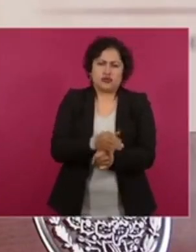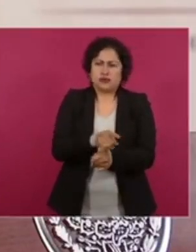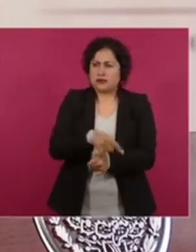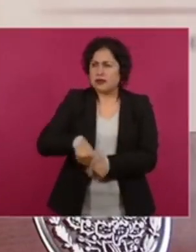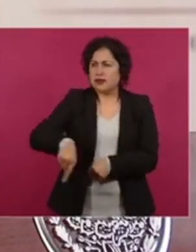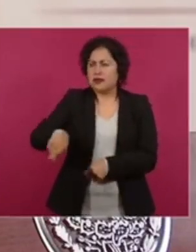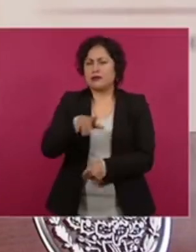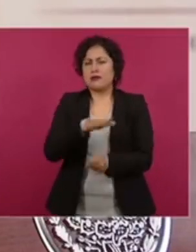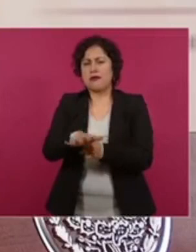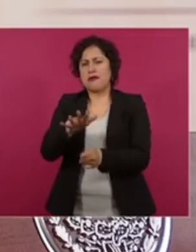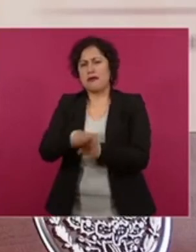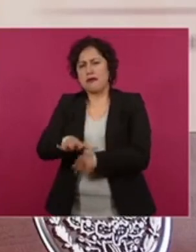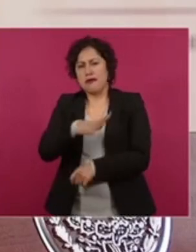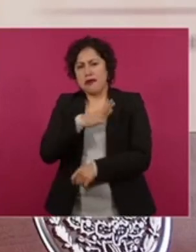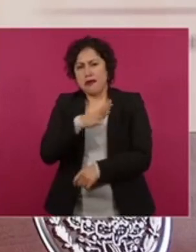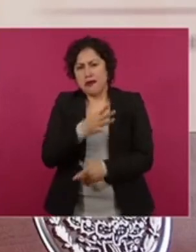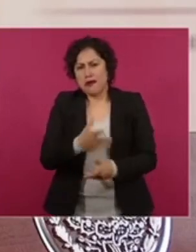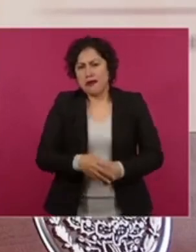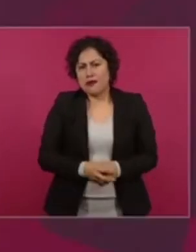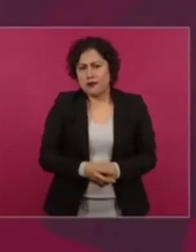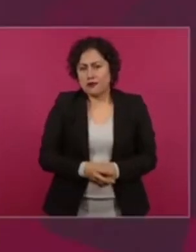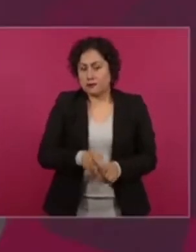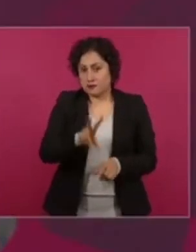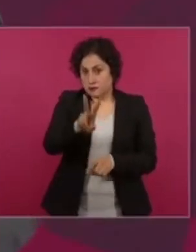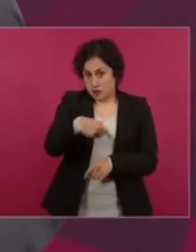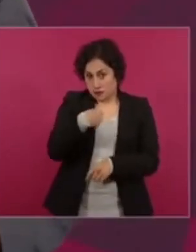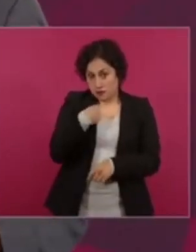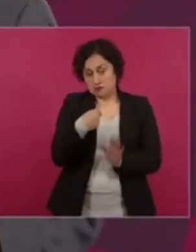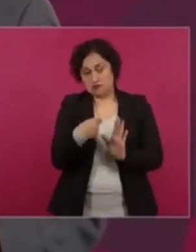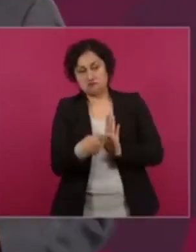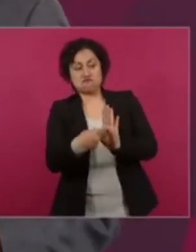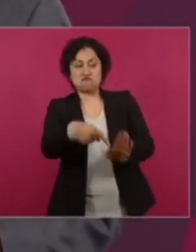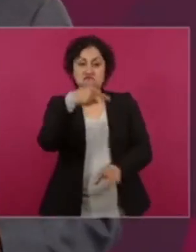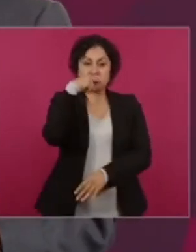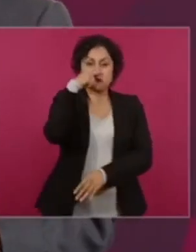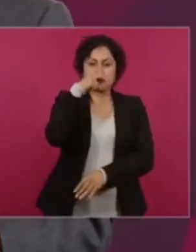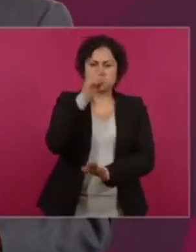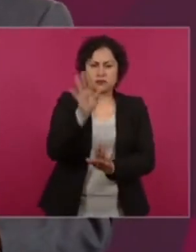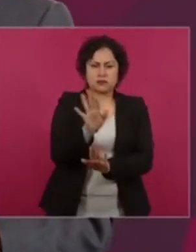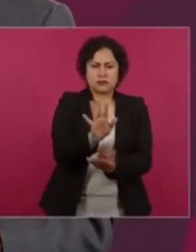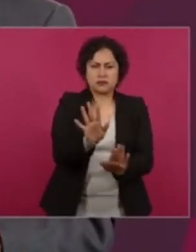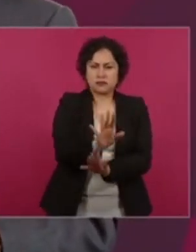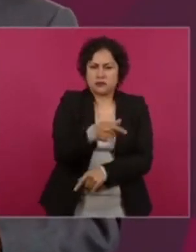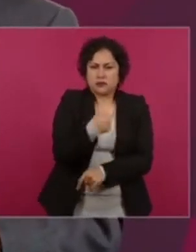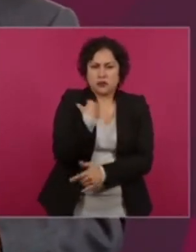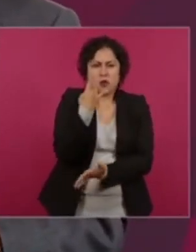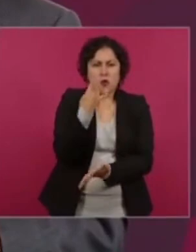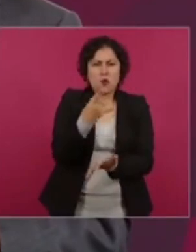presupuesto, no es para presumir, es sencillamente pues